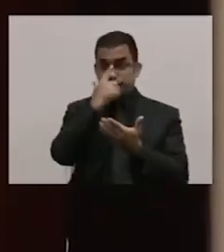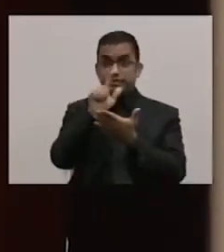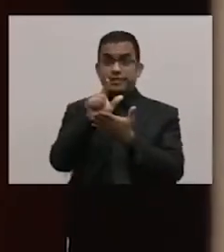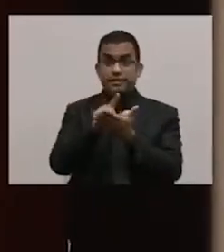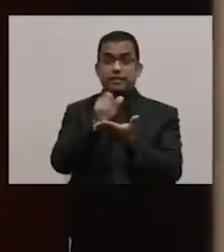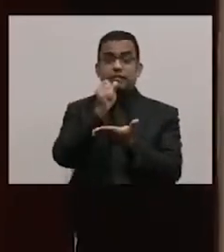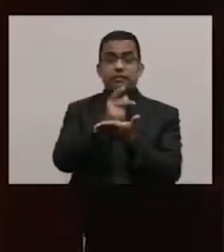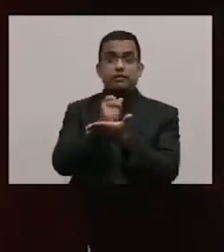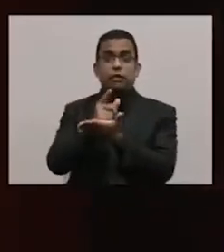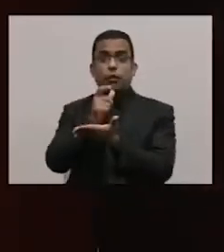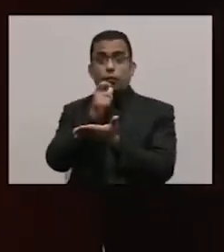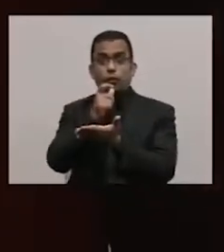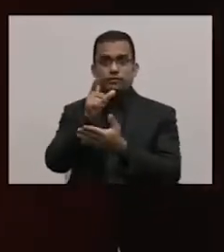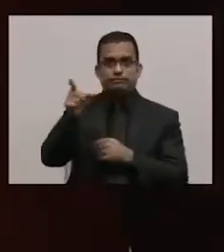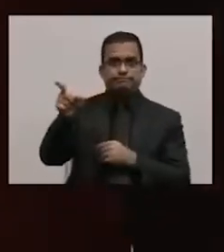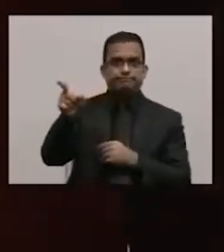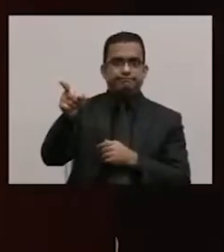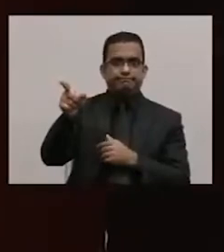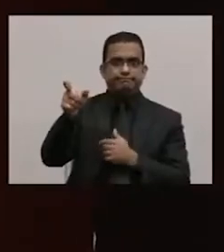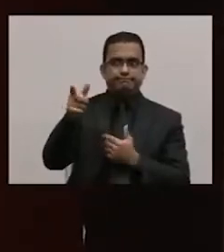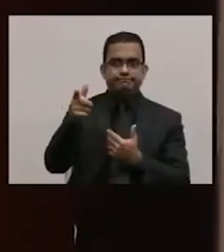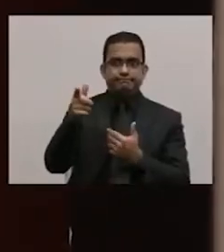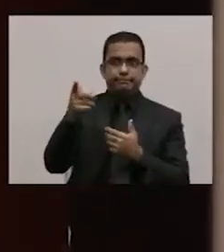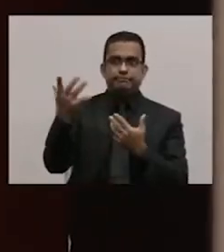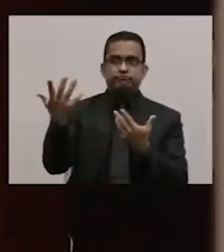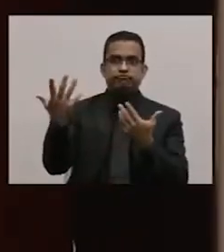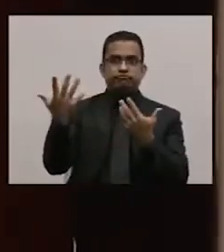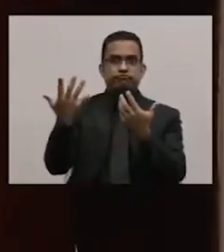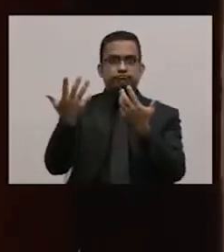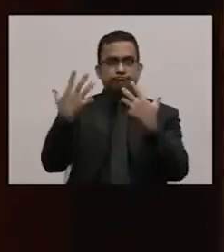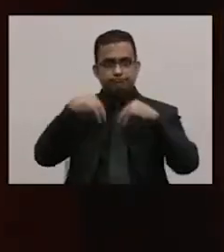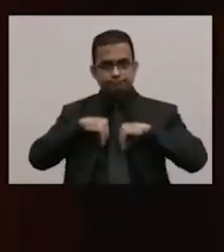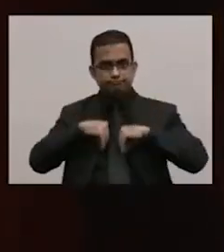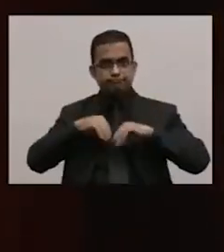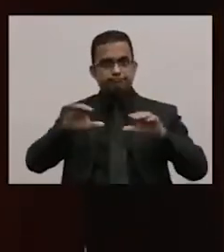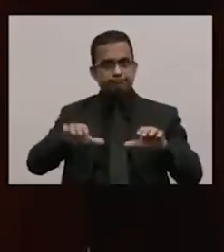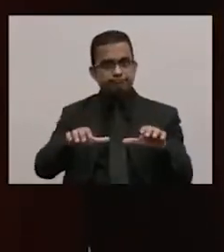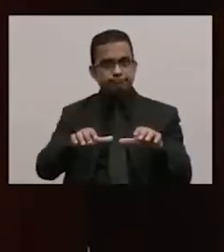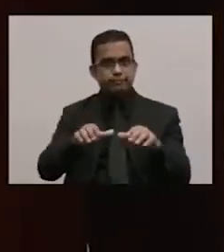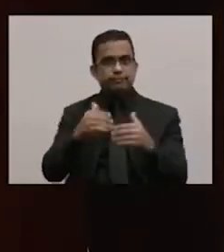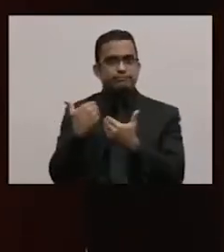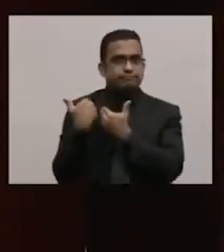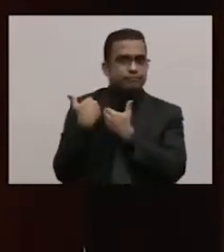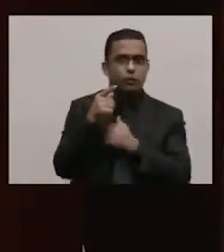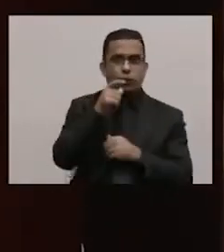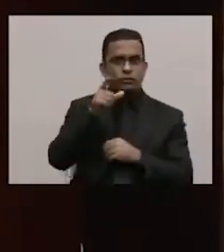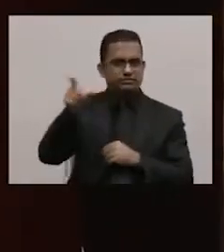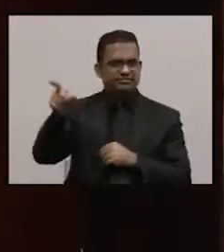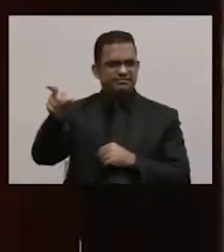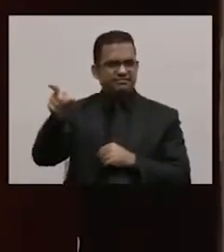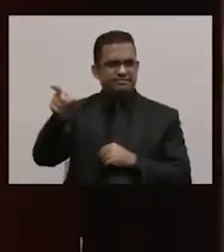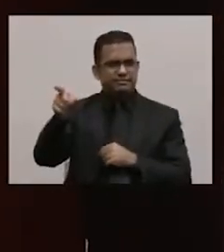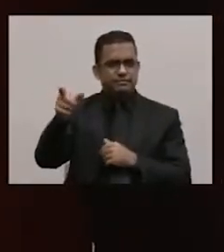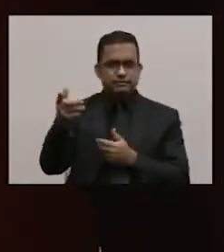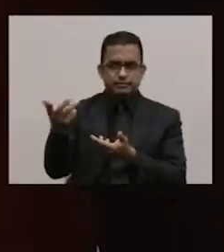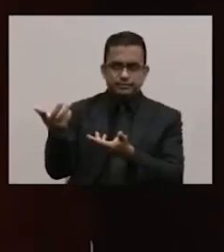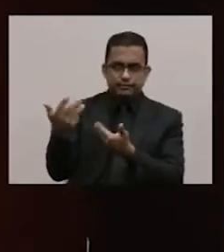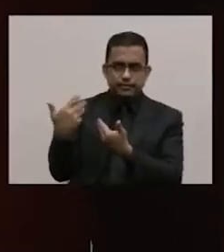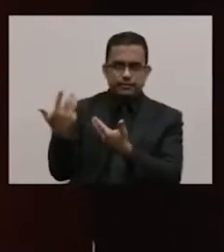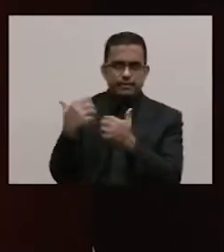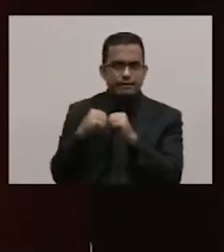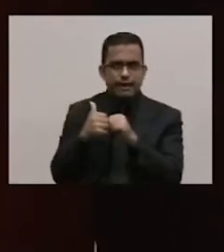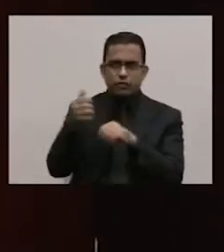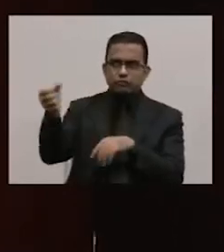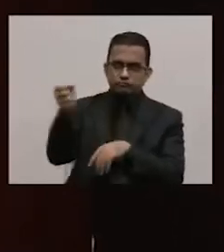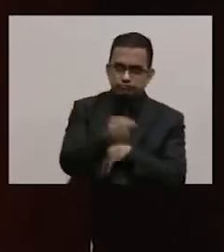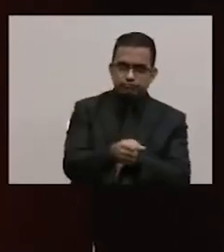o son las que hacen que se aplique o no se aplique. Entonces, ¿cómo presionar, cómo hacer para hacerlos más partícipes